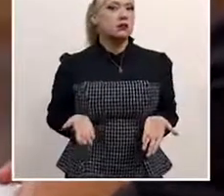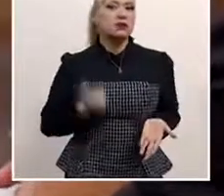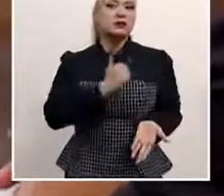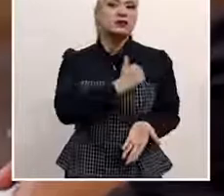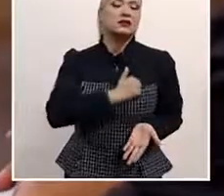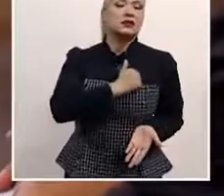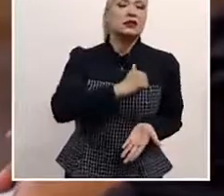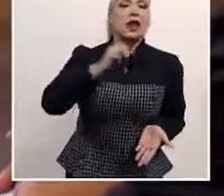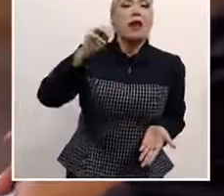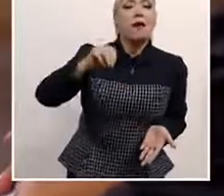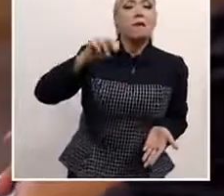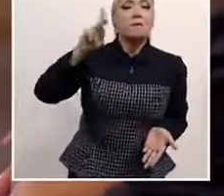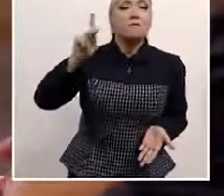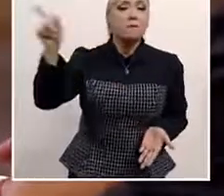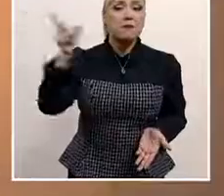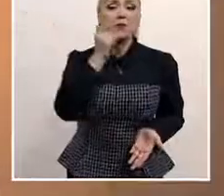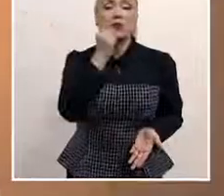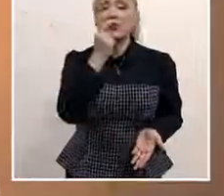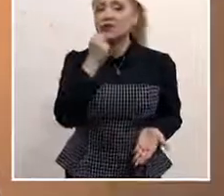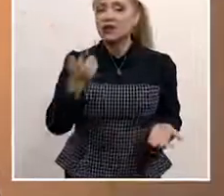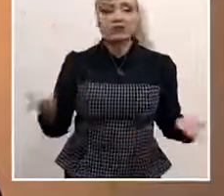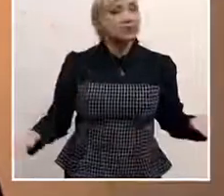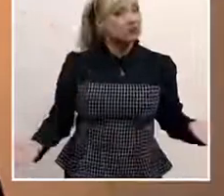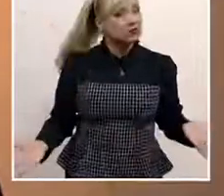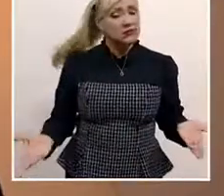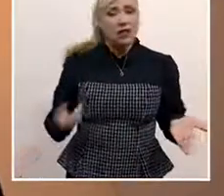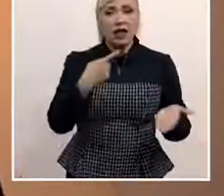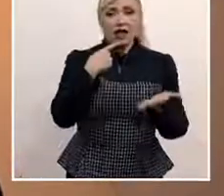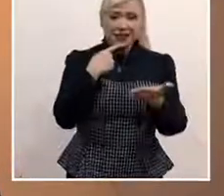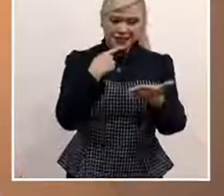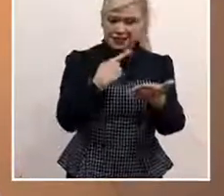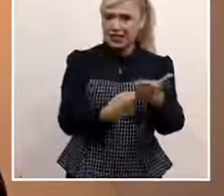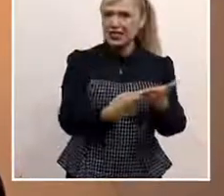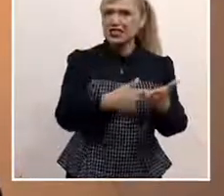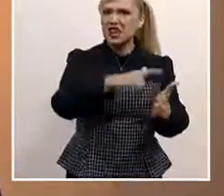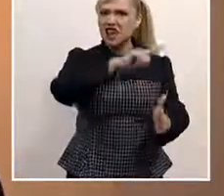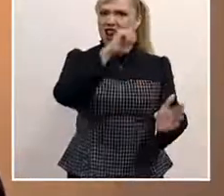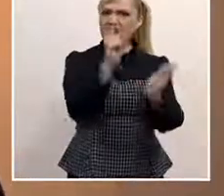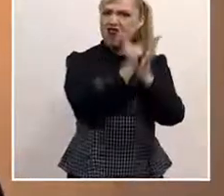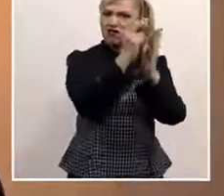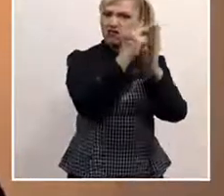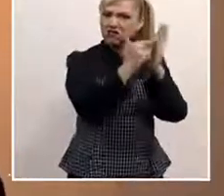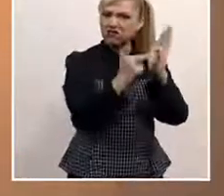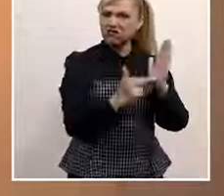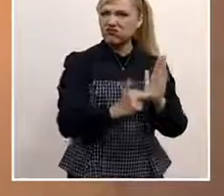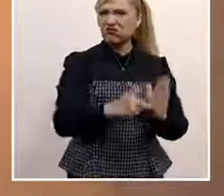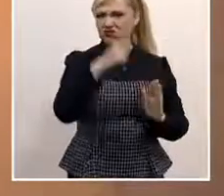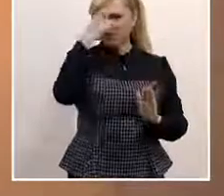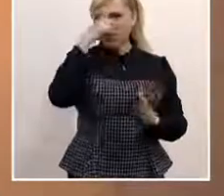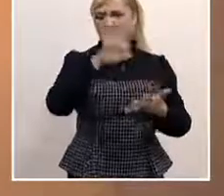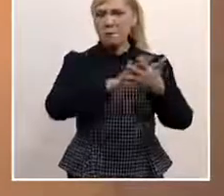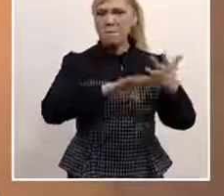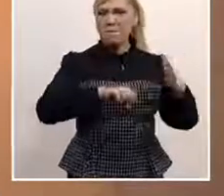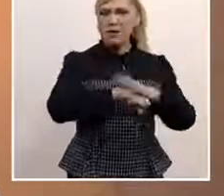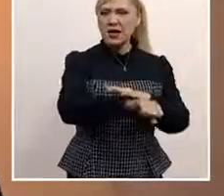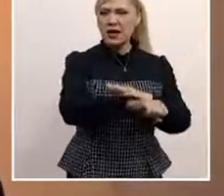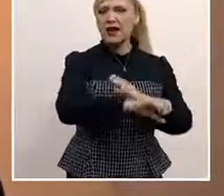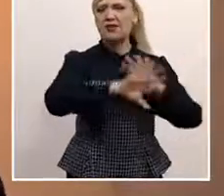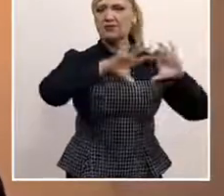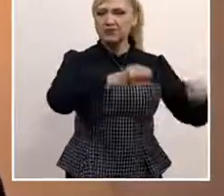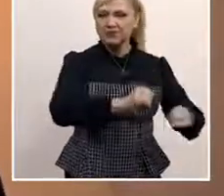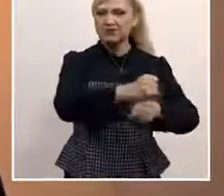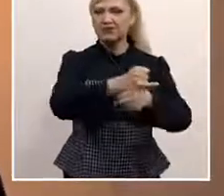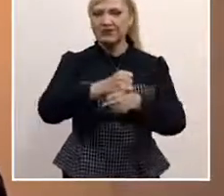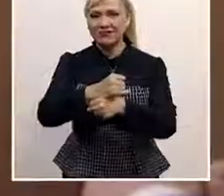ministerios públicos no recurran a la facultad que les da el código nacional de procedimientos penales de solicitar al juez que no imponga la prisión